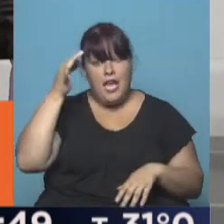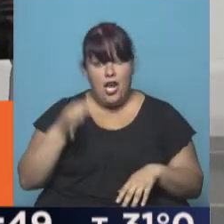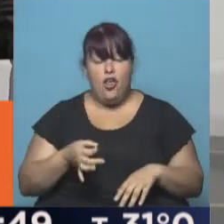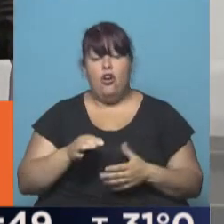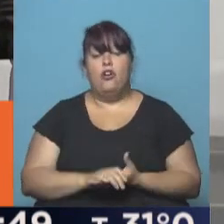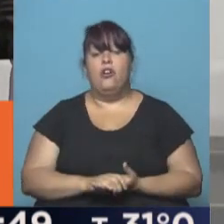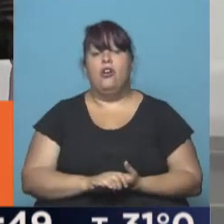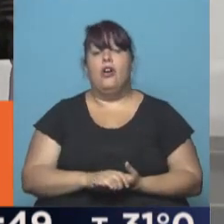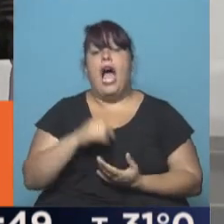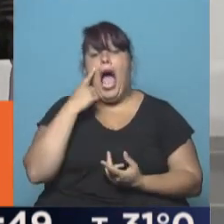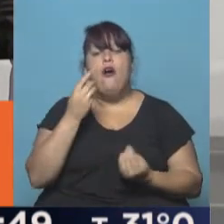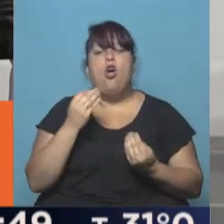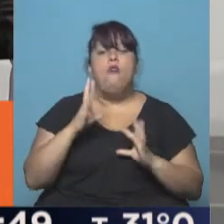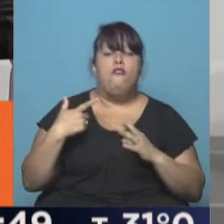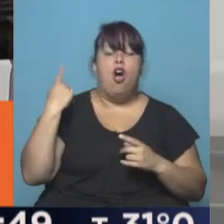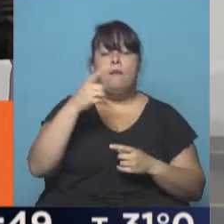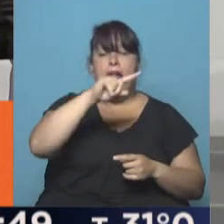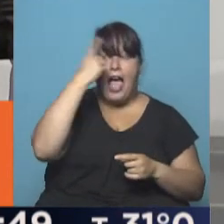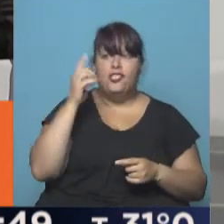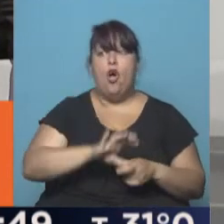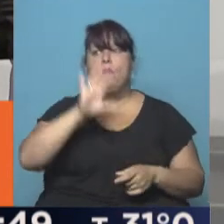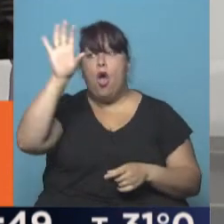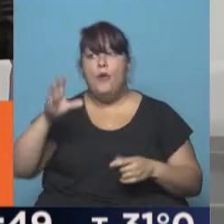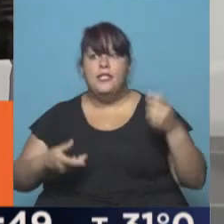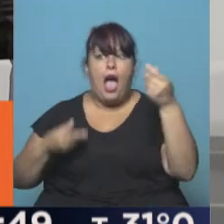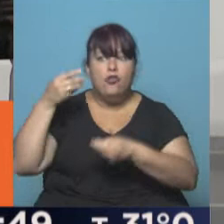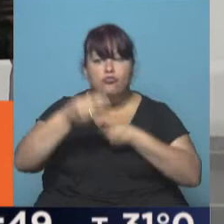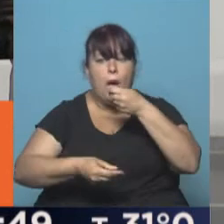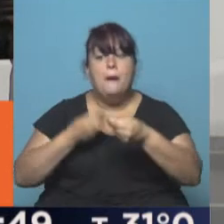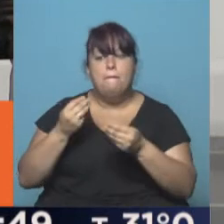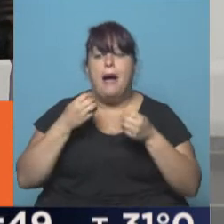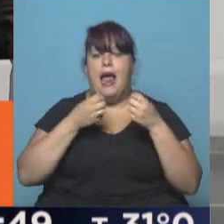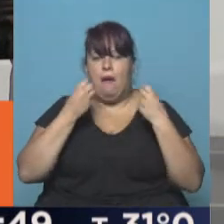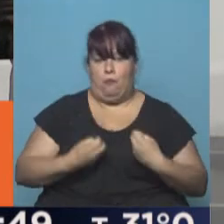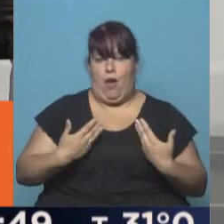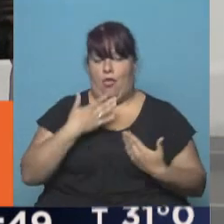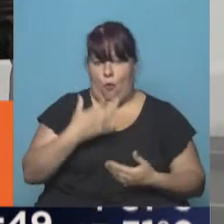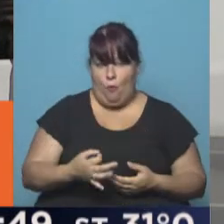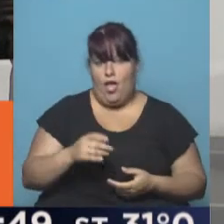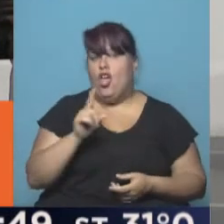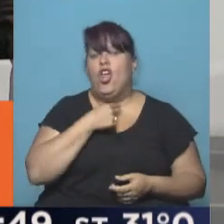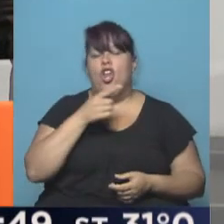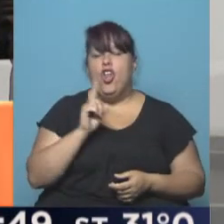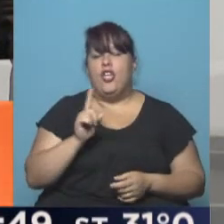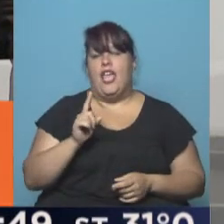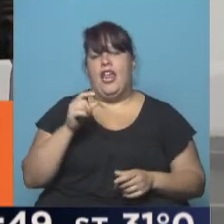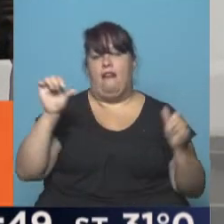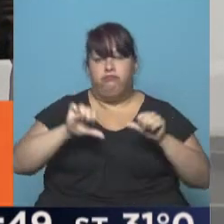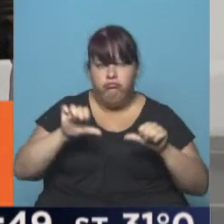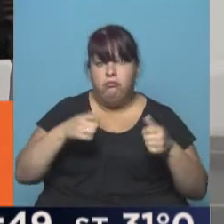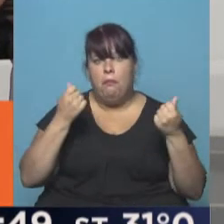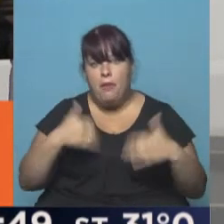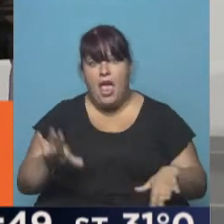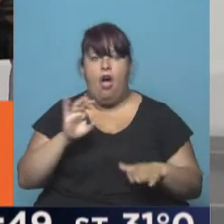definitivamente veamos cómo aportamos nación y provincia para que, bueno, sea viable y no genere déficit o por lo